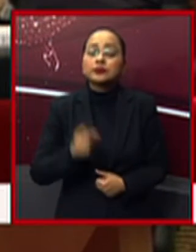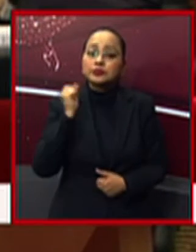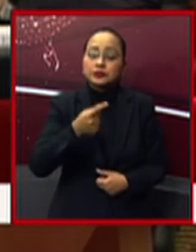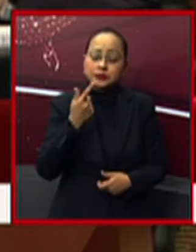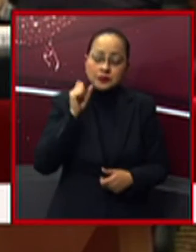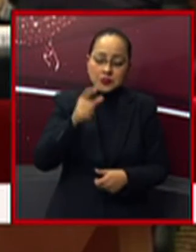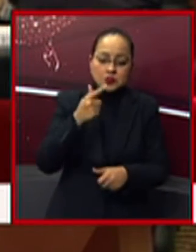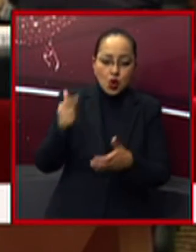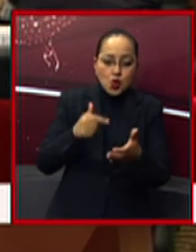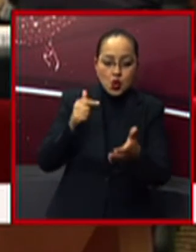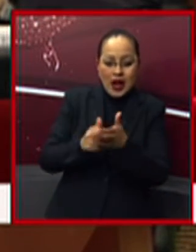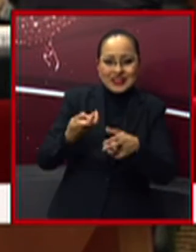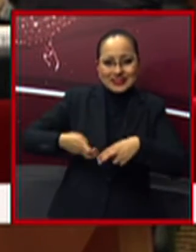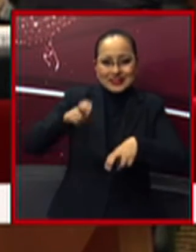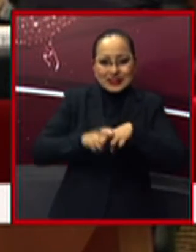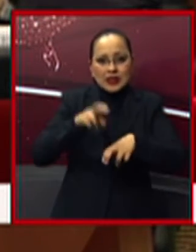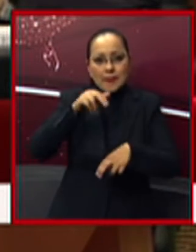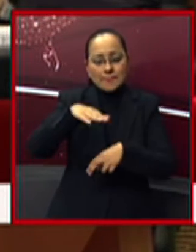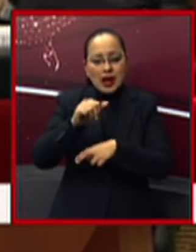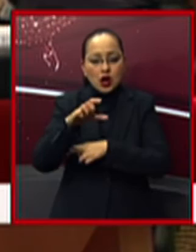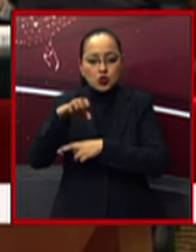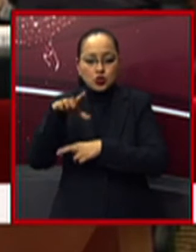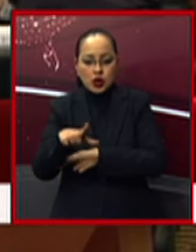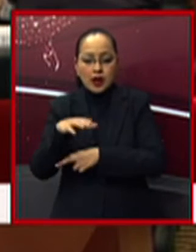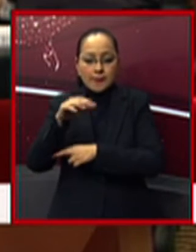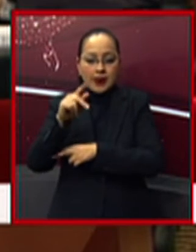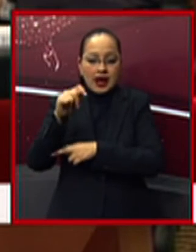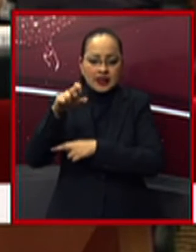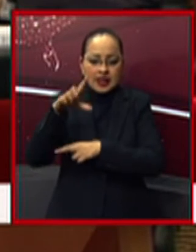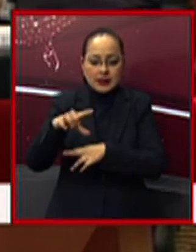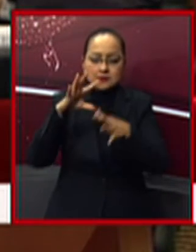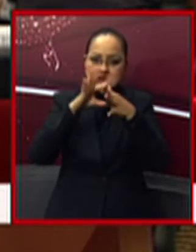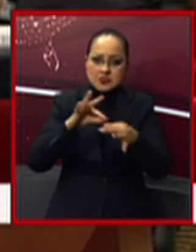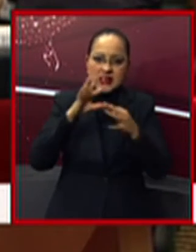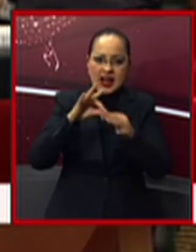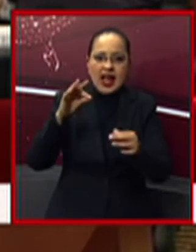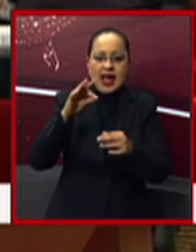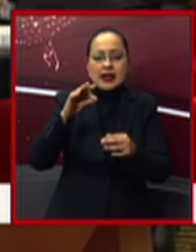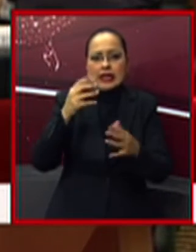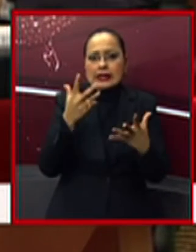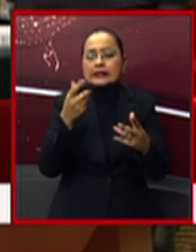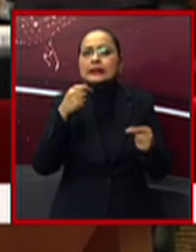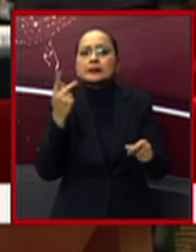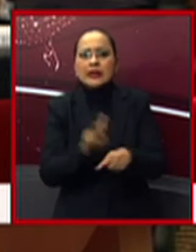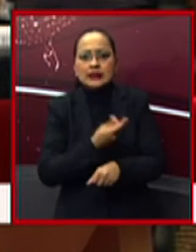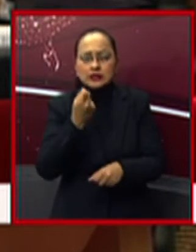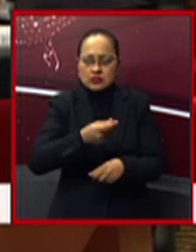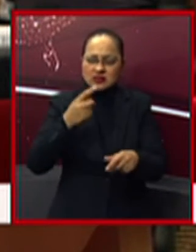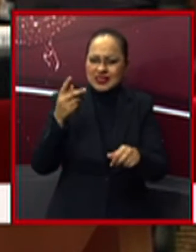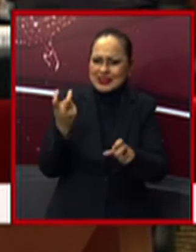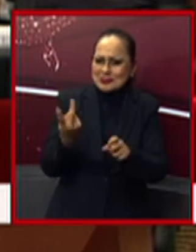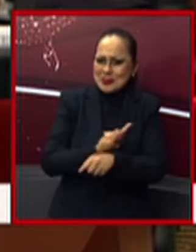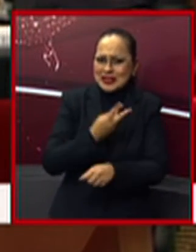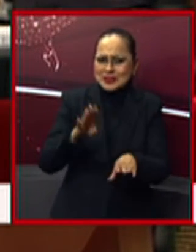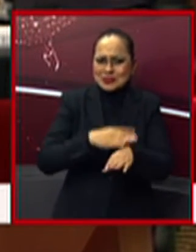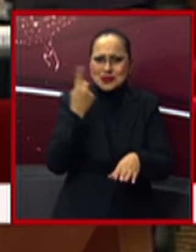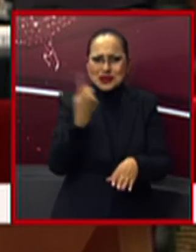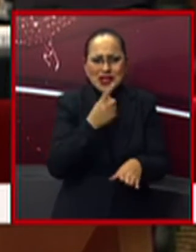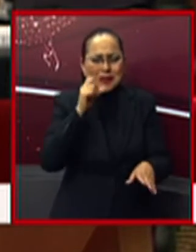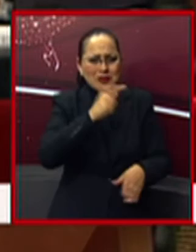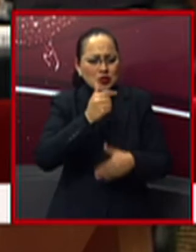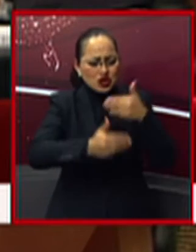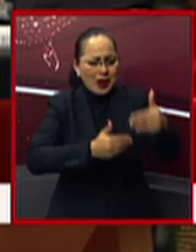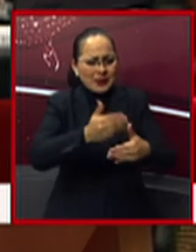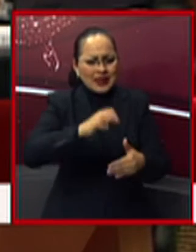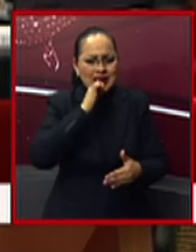el senador del Partido del Trabajo, Manuel Bartlett, pidió la palabra para hechos. Criticó que se le haya dado dispensa de trámite a la minuta y anunció el